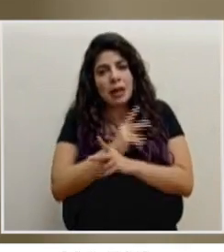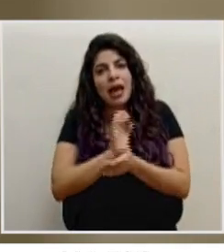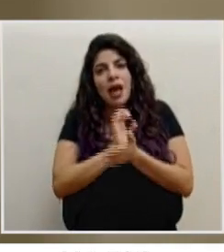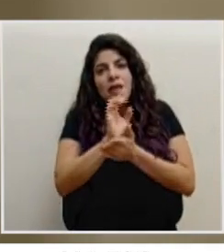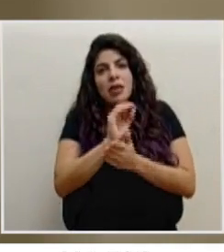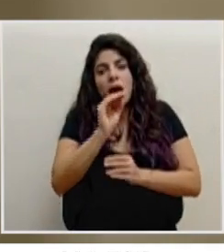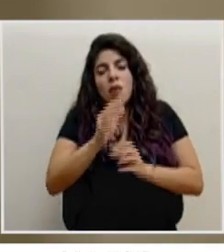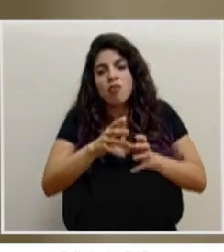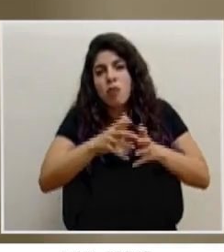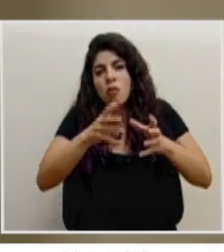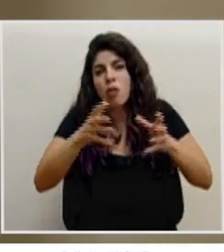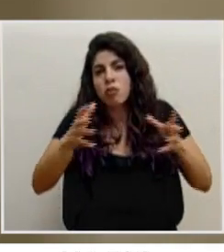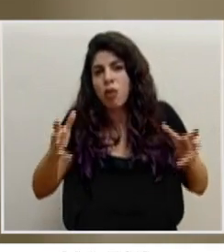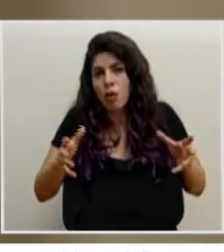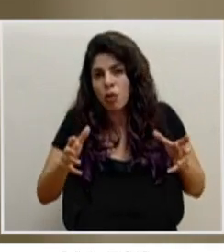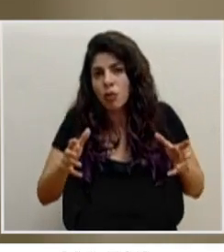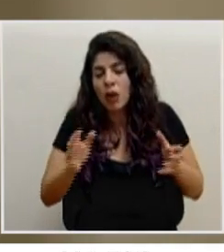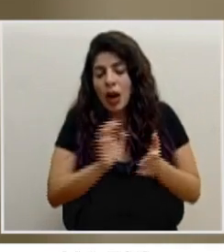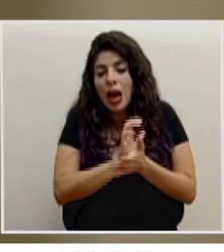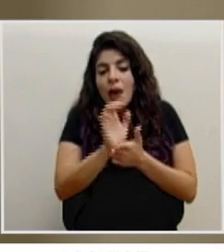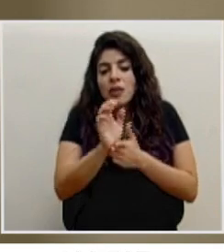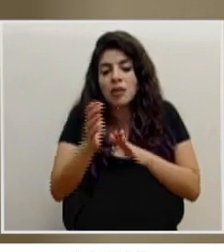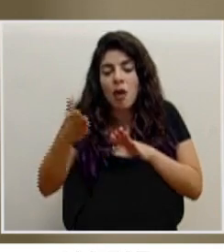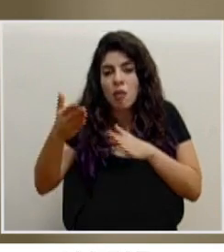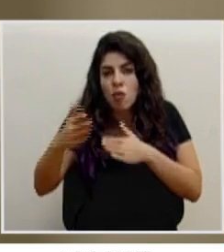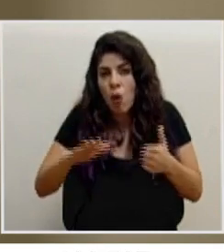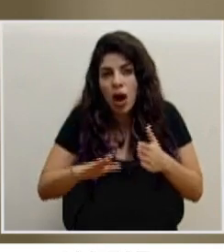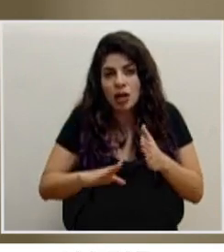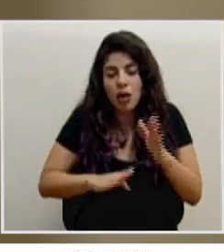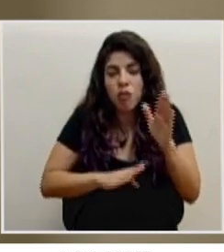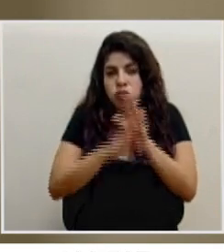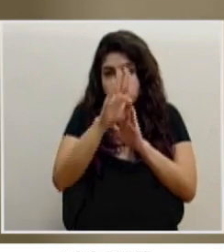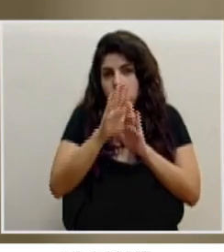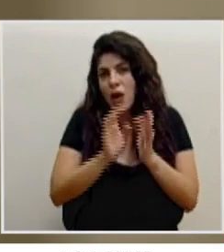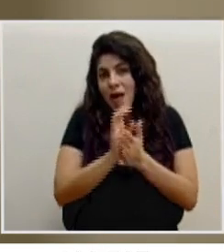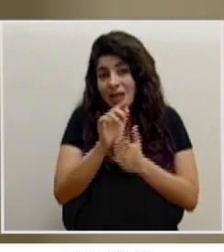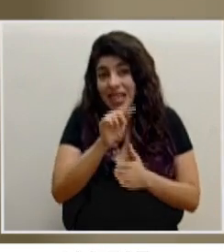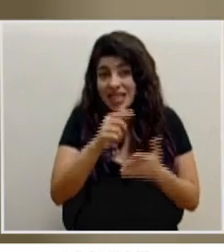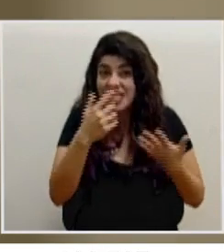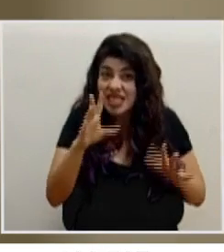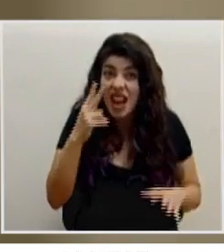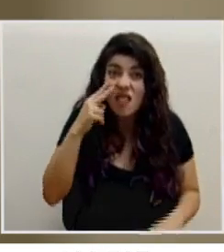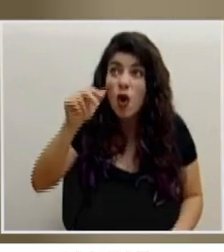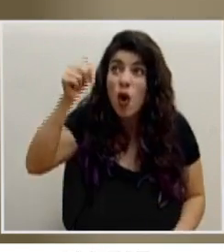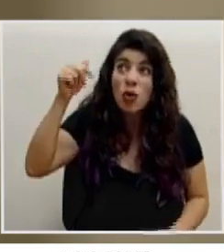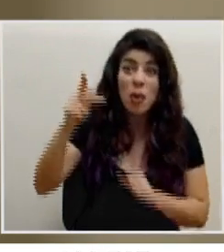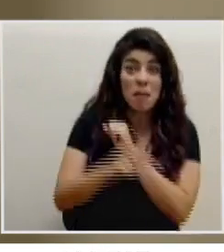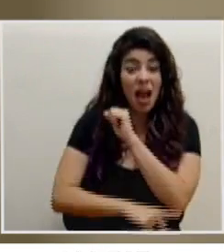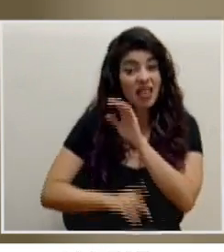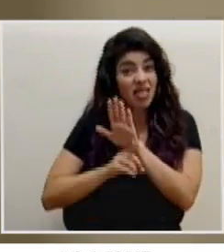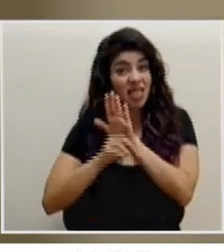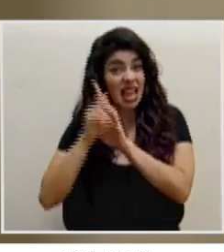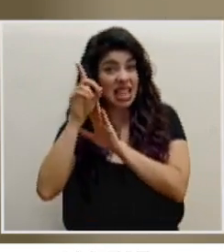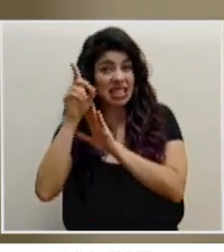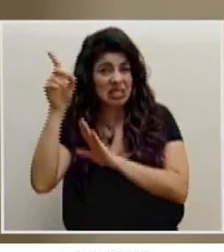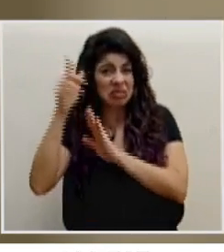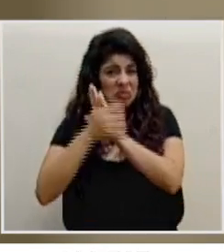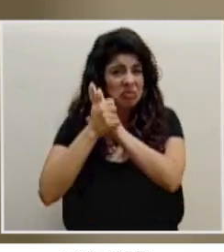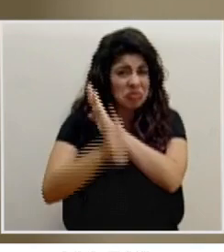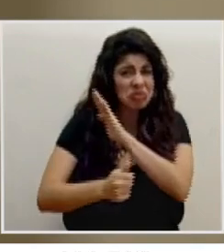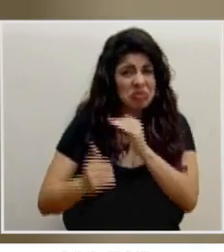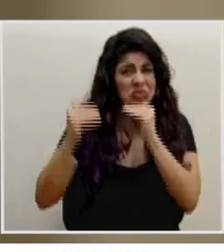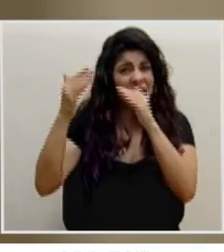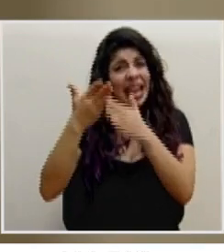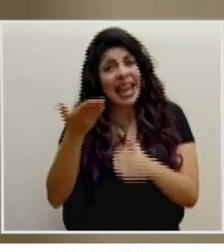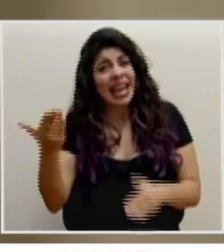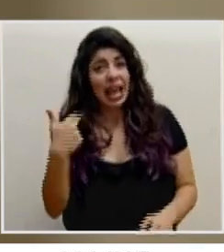aumentando y que lleguemos a una mortalidad elevadísima exponencial. Ya lo hemos visto, países desarrollados con muchísima más capacidad que nosotros,